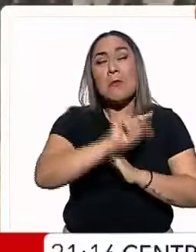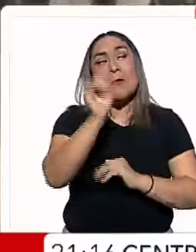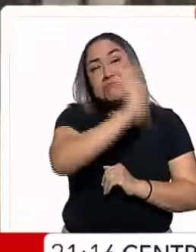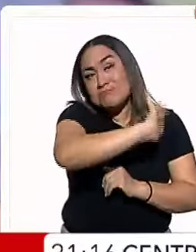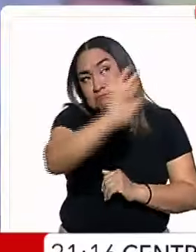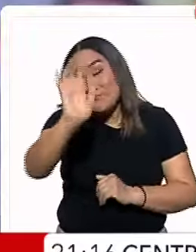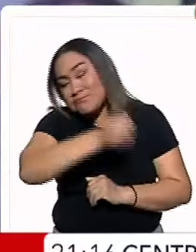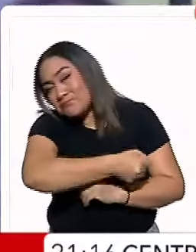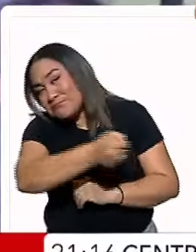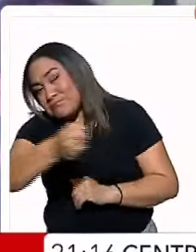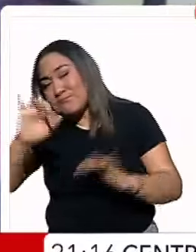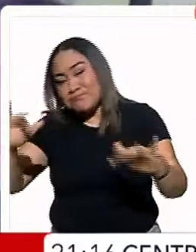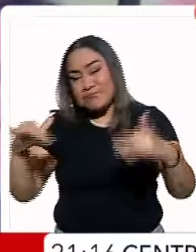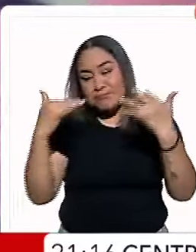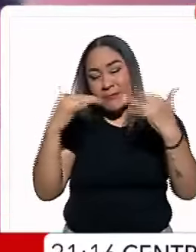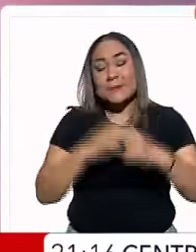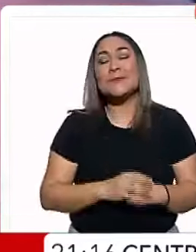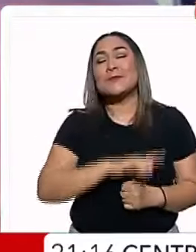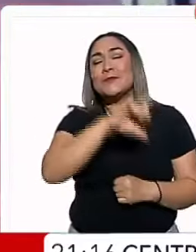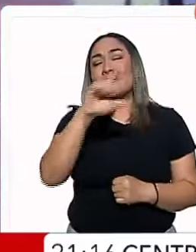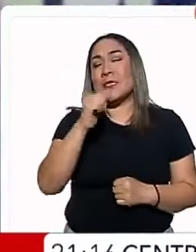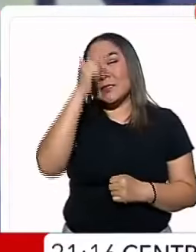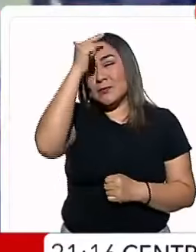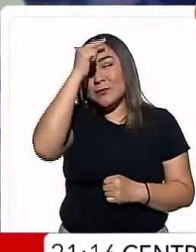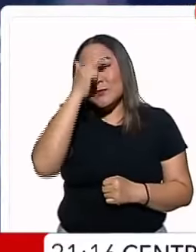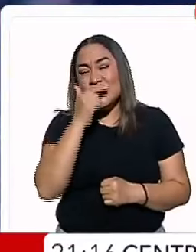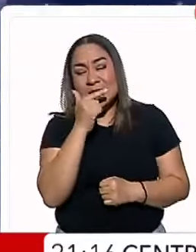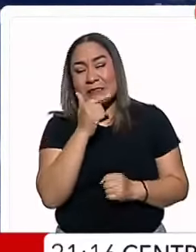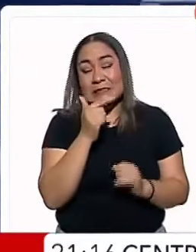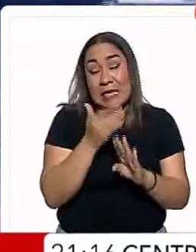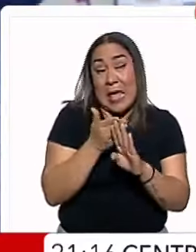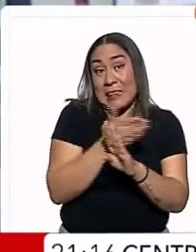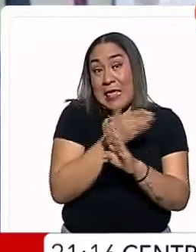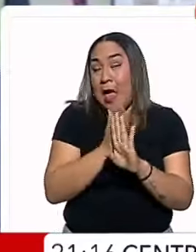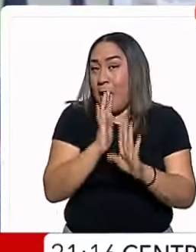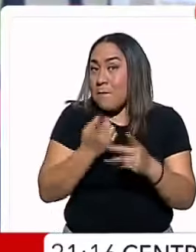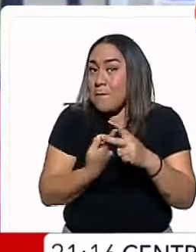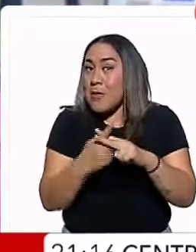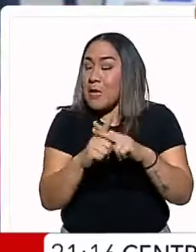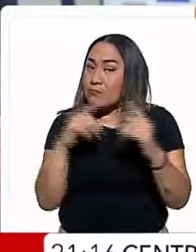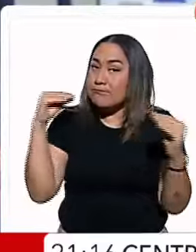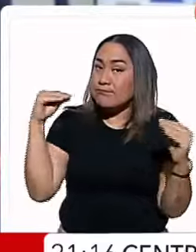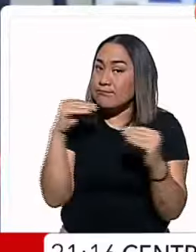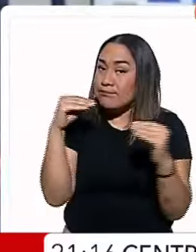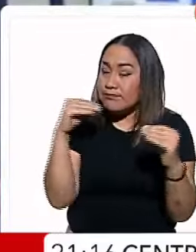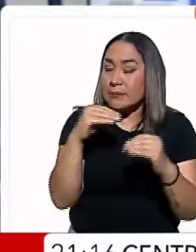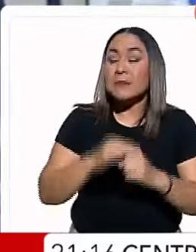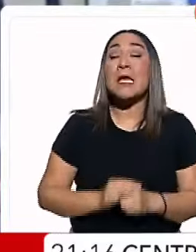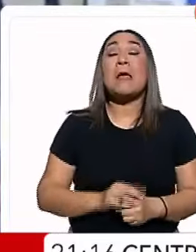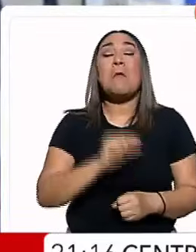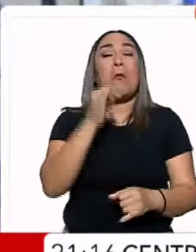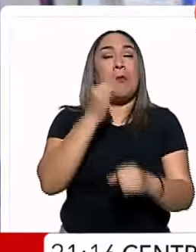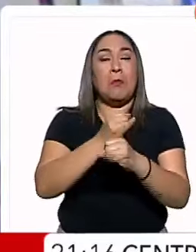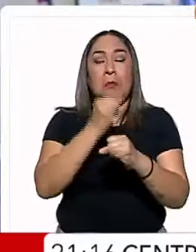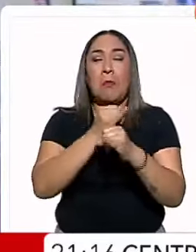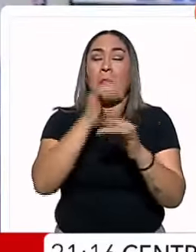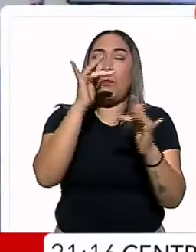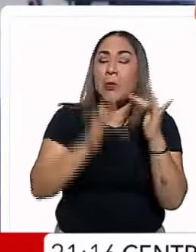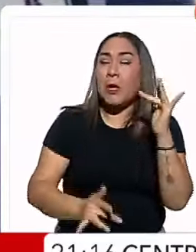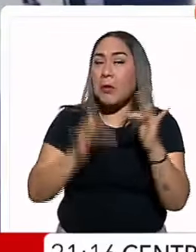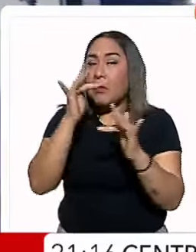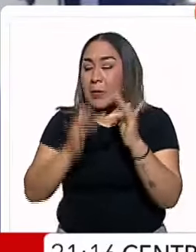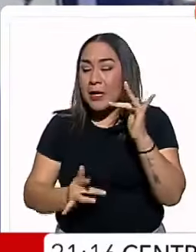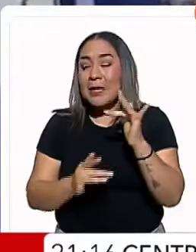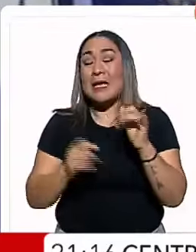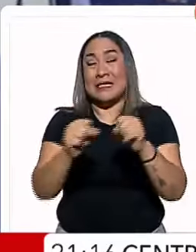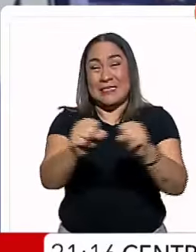saludos. El clímax de la noche llegó apenas unos momentos antes de iniciar el debate, cuando el internet colapsó y las pantallas